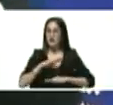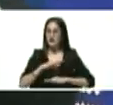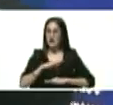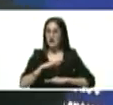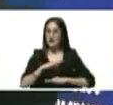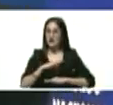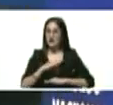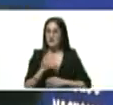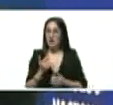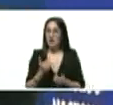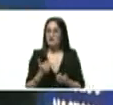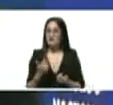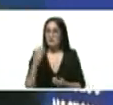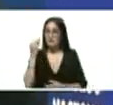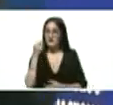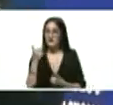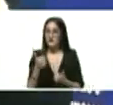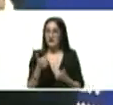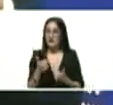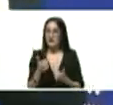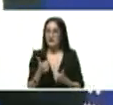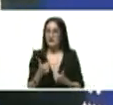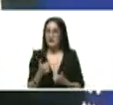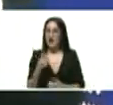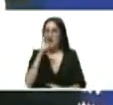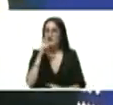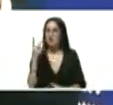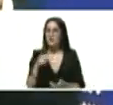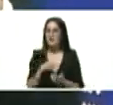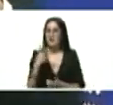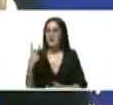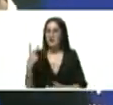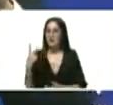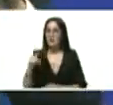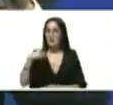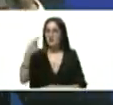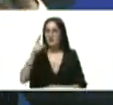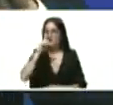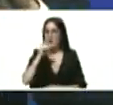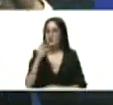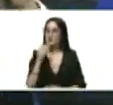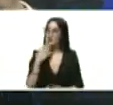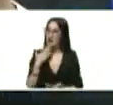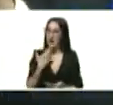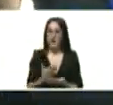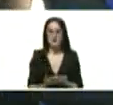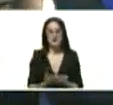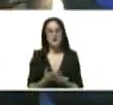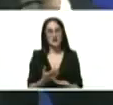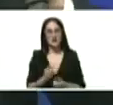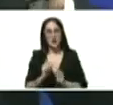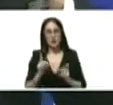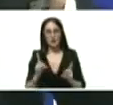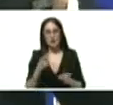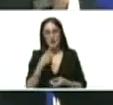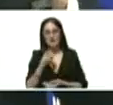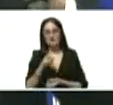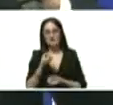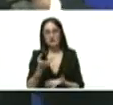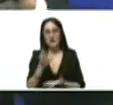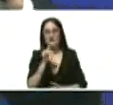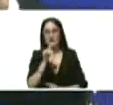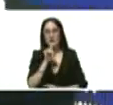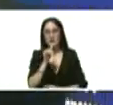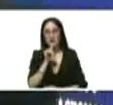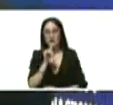razones para ser optimistas en lo que queda del año 2022 y el próximo año. Muchísimas gracias por darnos la oportunidad de dar esta